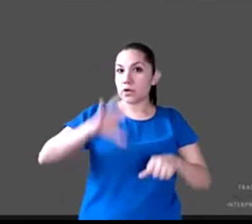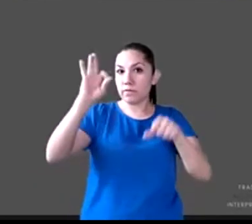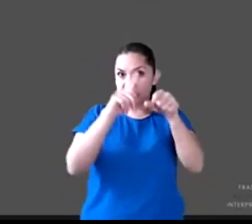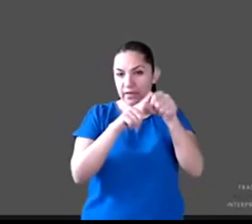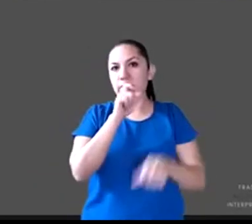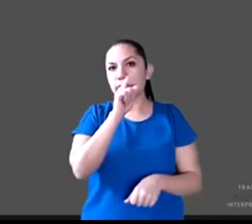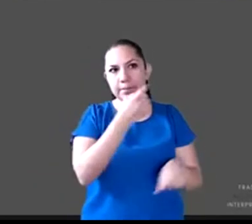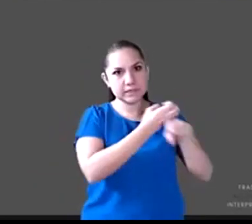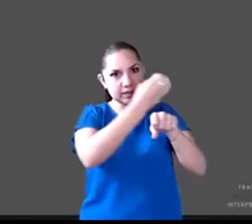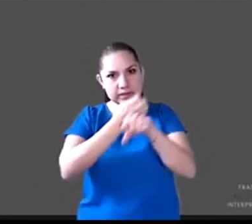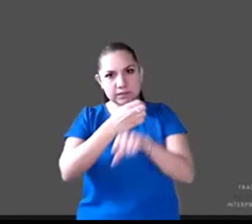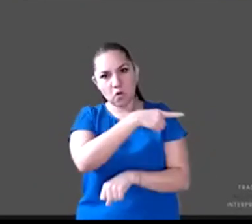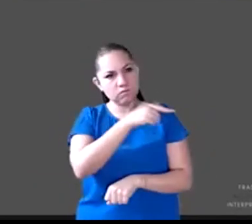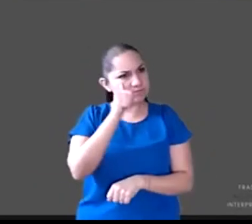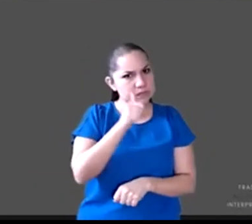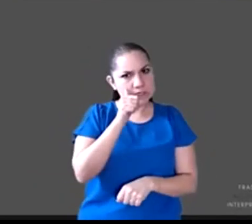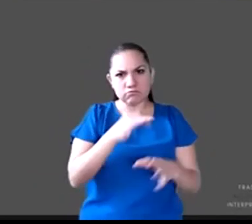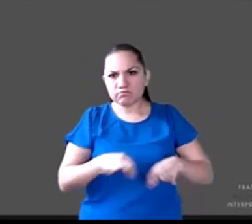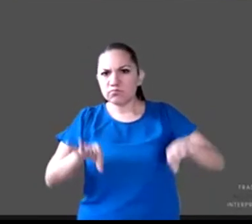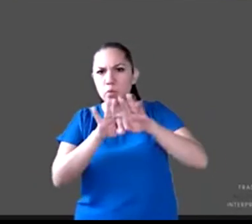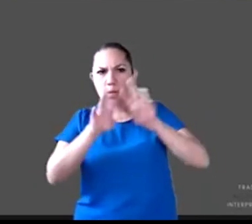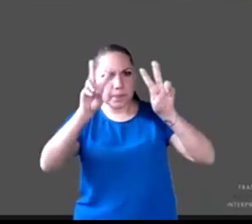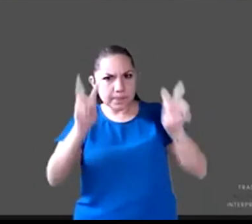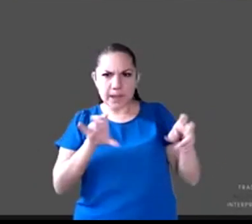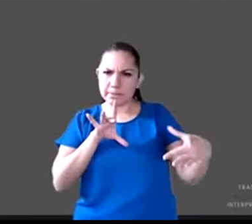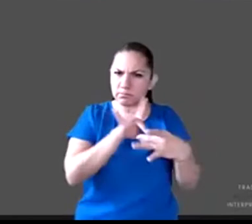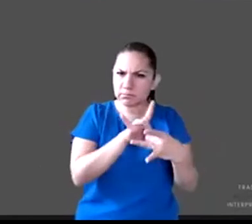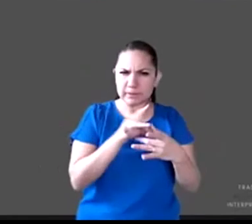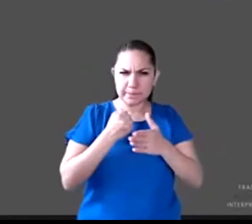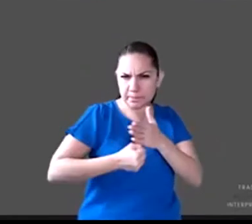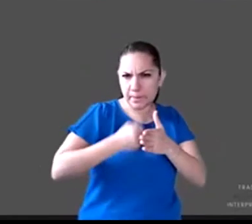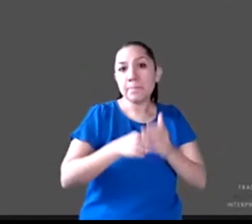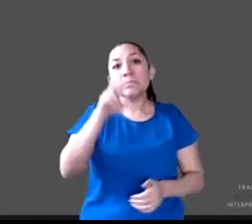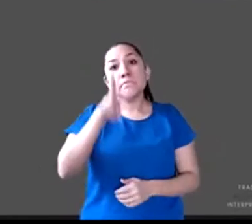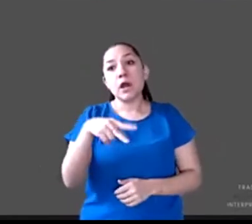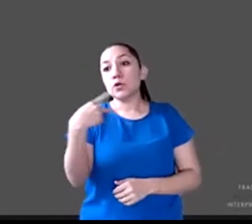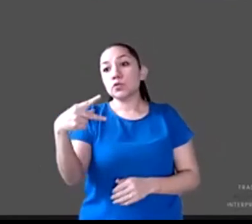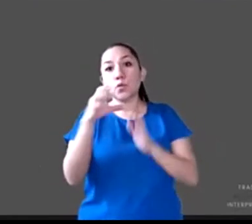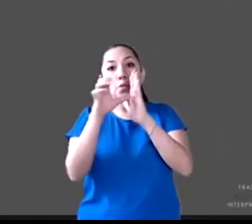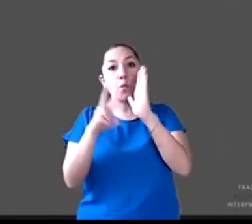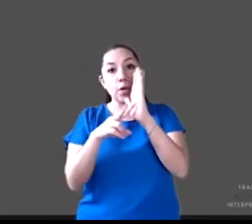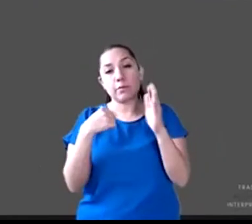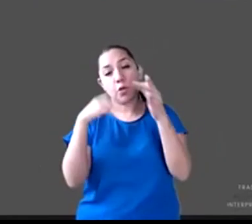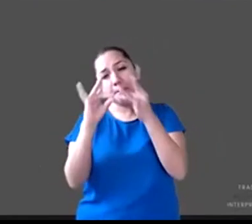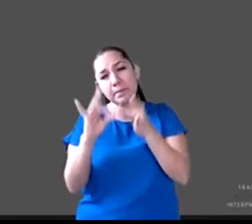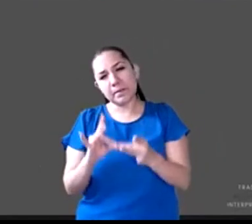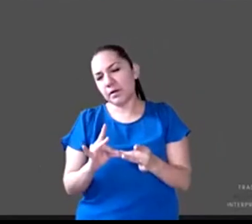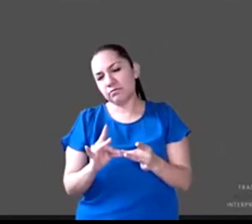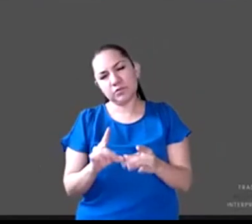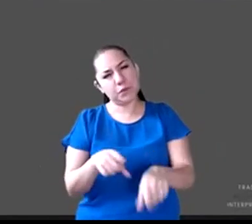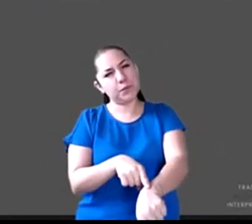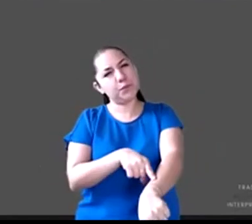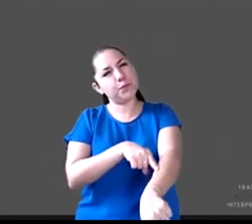federativas. No voy a hablar más del currículum porque es muy amplio, pero es realmente no solo es una gran